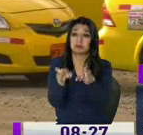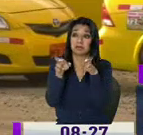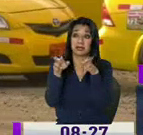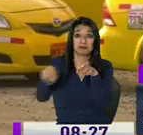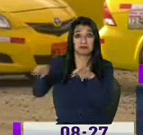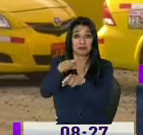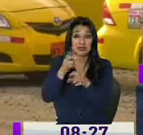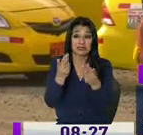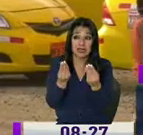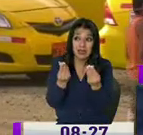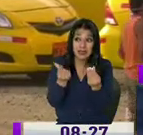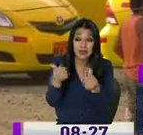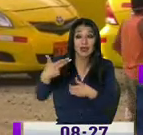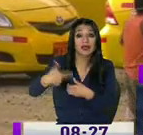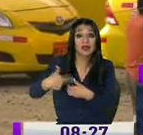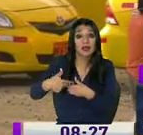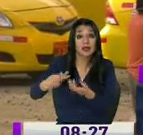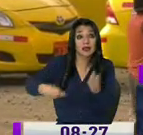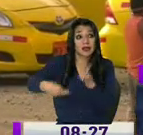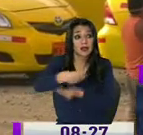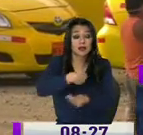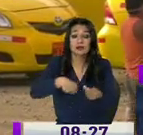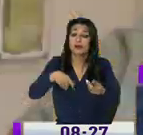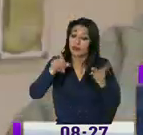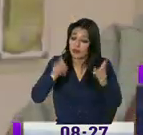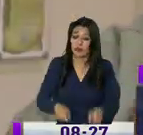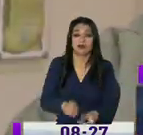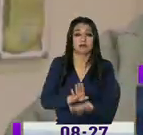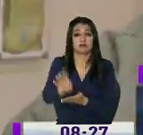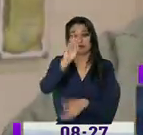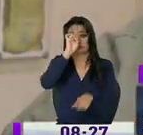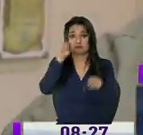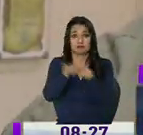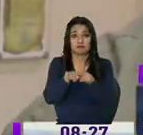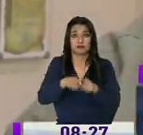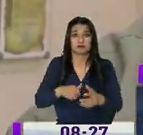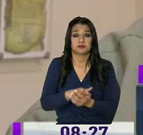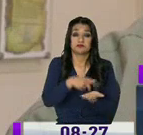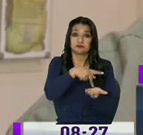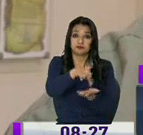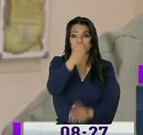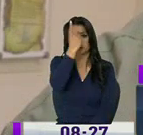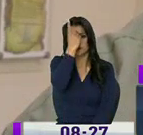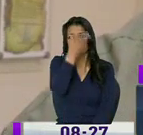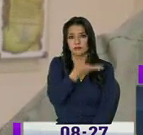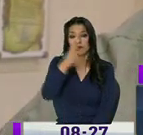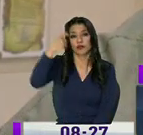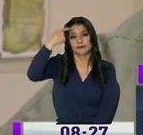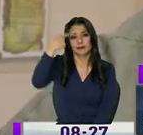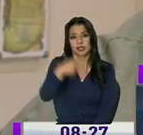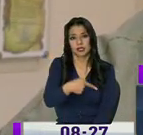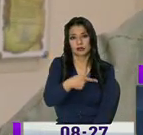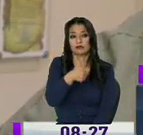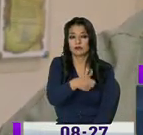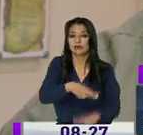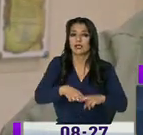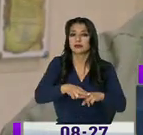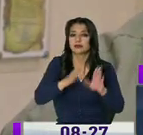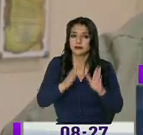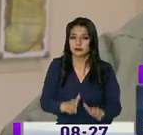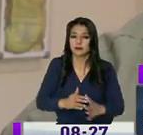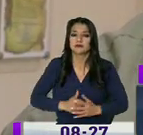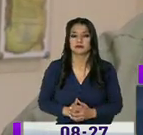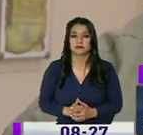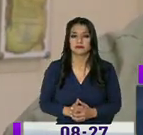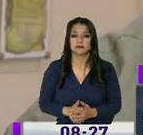la calidad del combustible que se distribuye en la provincia. Que nos cancelen la deuda que tiene el gobierno con nosotros en lo